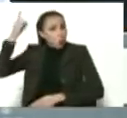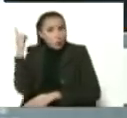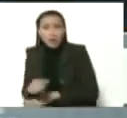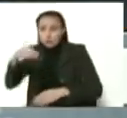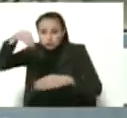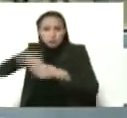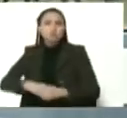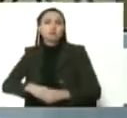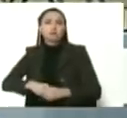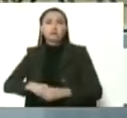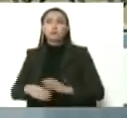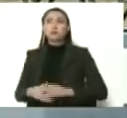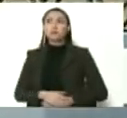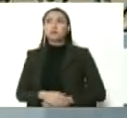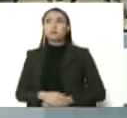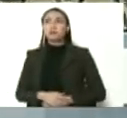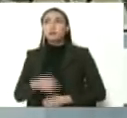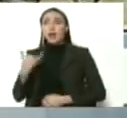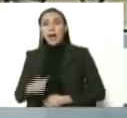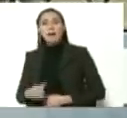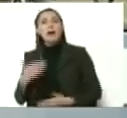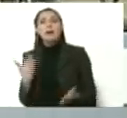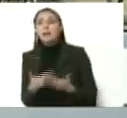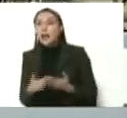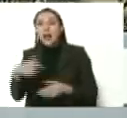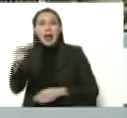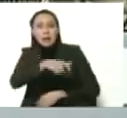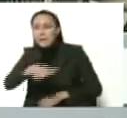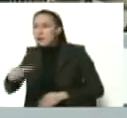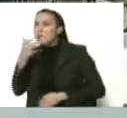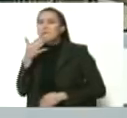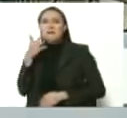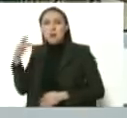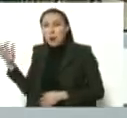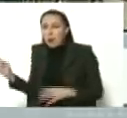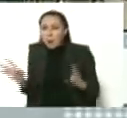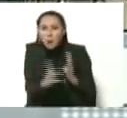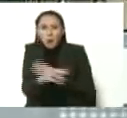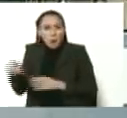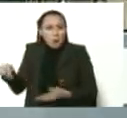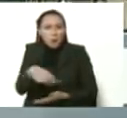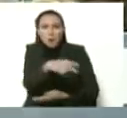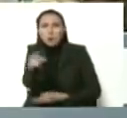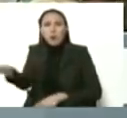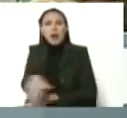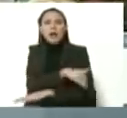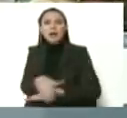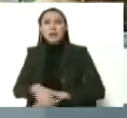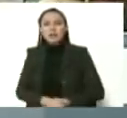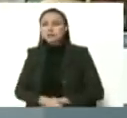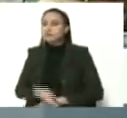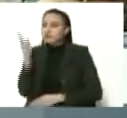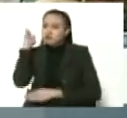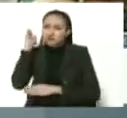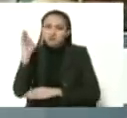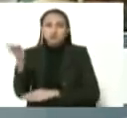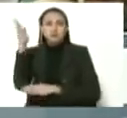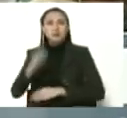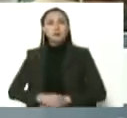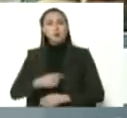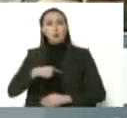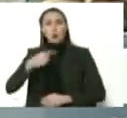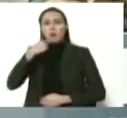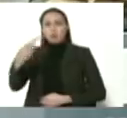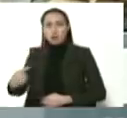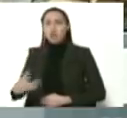Obligatorio. Le ponían multas gigantescas a la gente que salía a la calle. Toque de queda. Y yo dije, confío